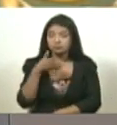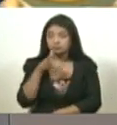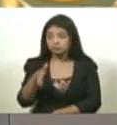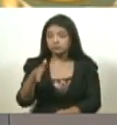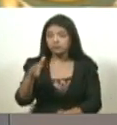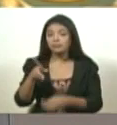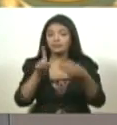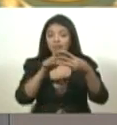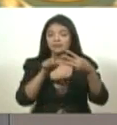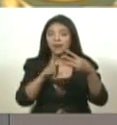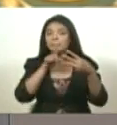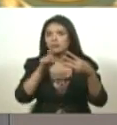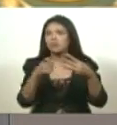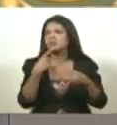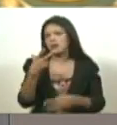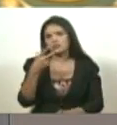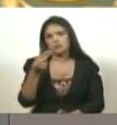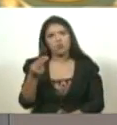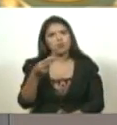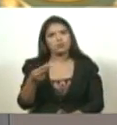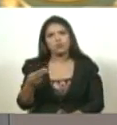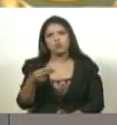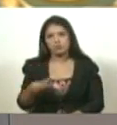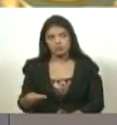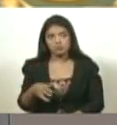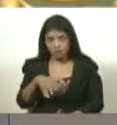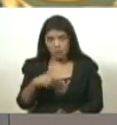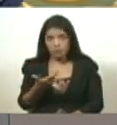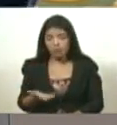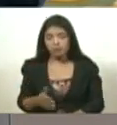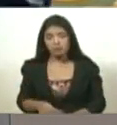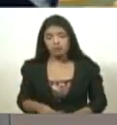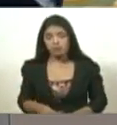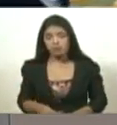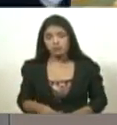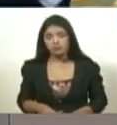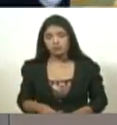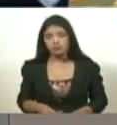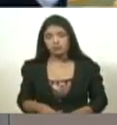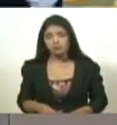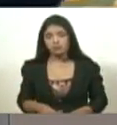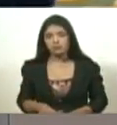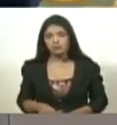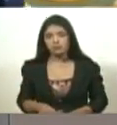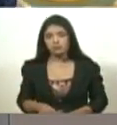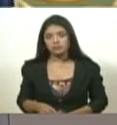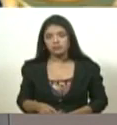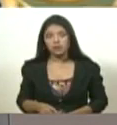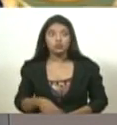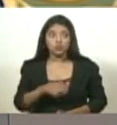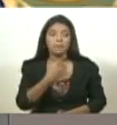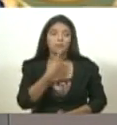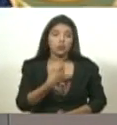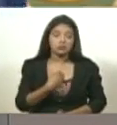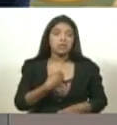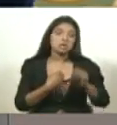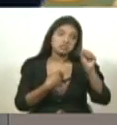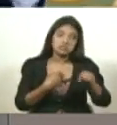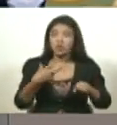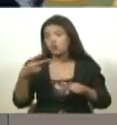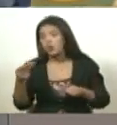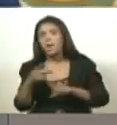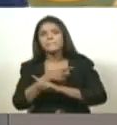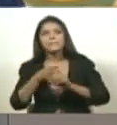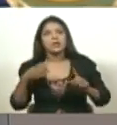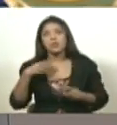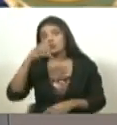tres preguntas y digan no, no y no. Eso es teóricamente posible. Para eso es que preguntan, ¿verdad? Usted me dice sí o me dice no. Pero como